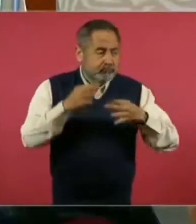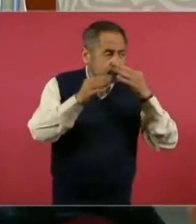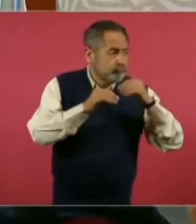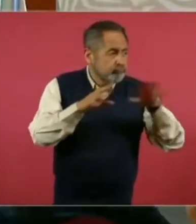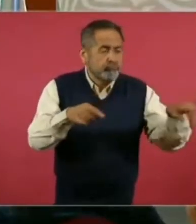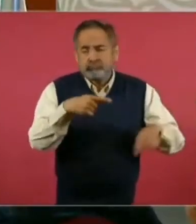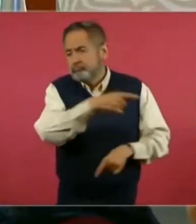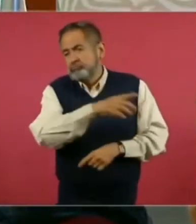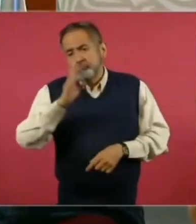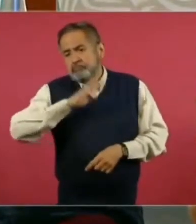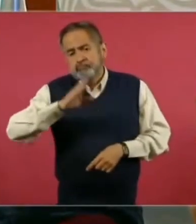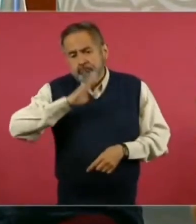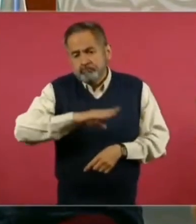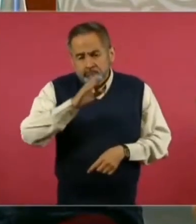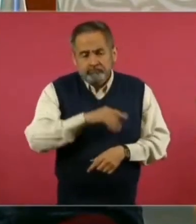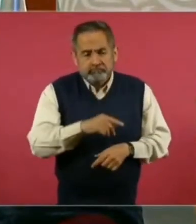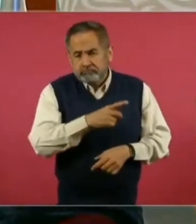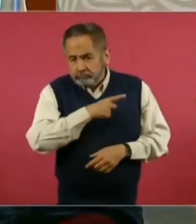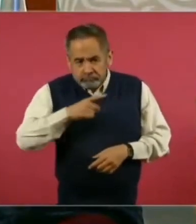¿Defendieron